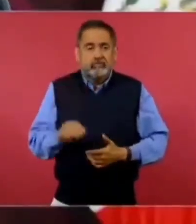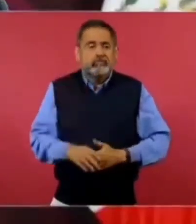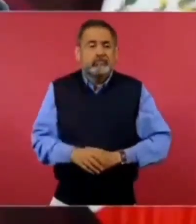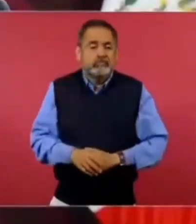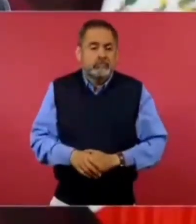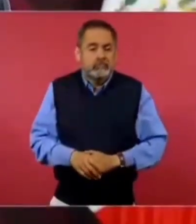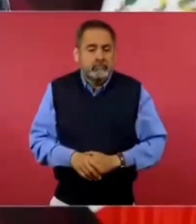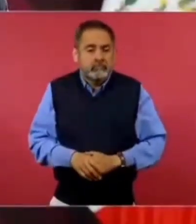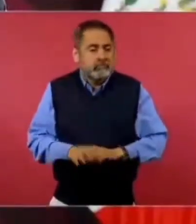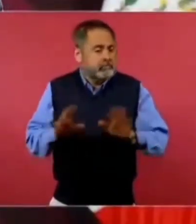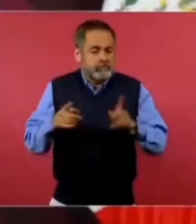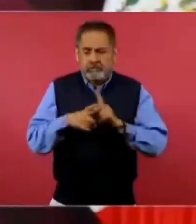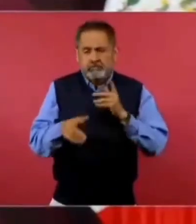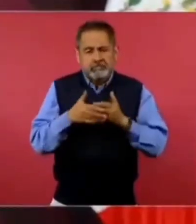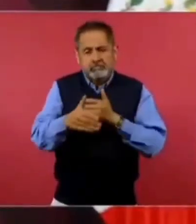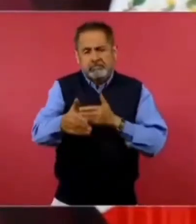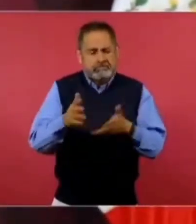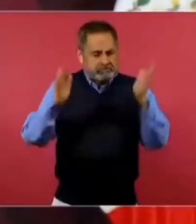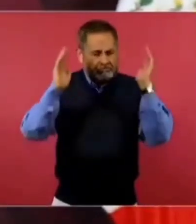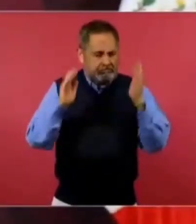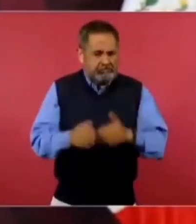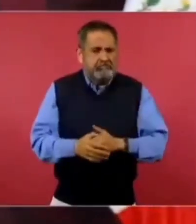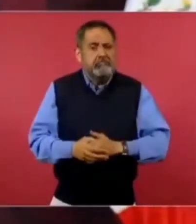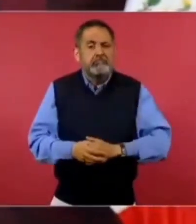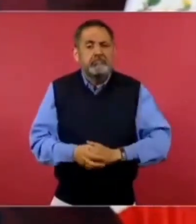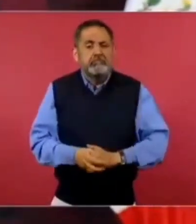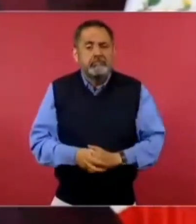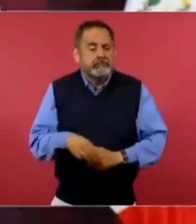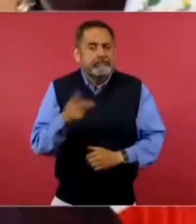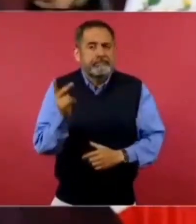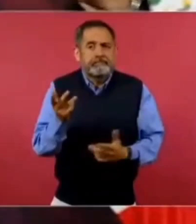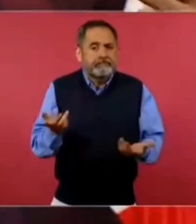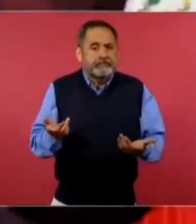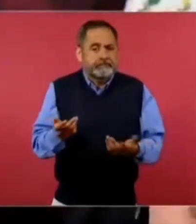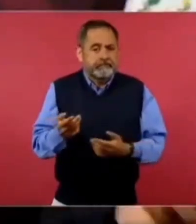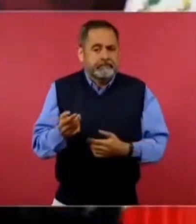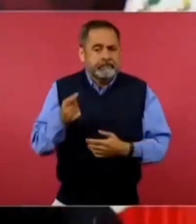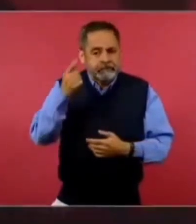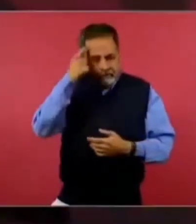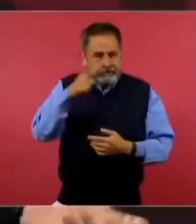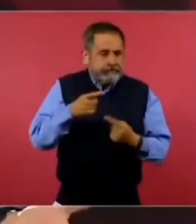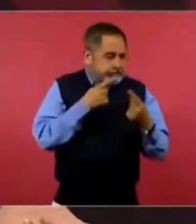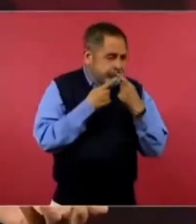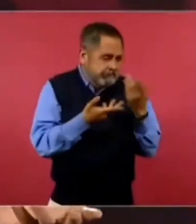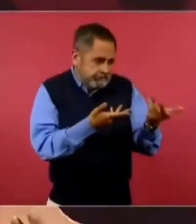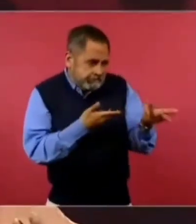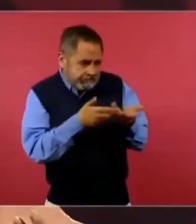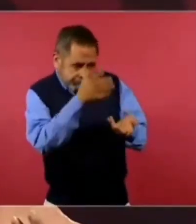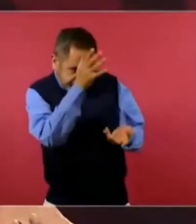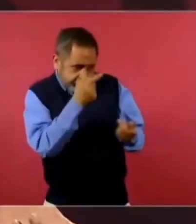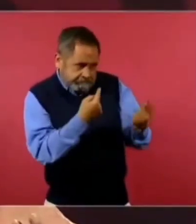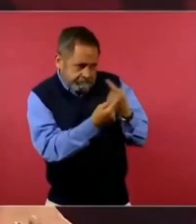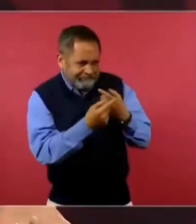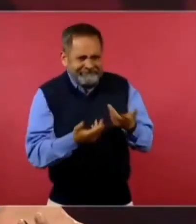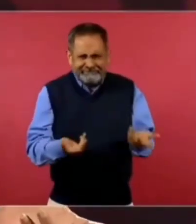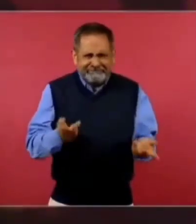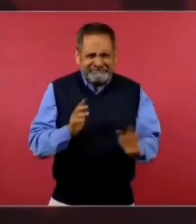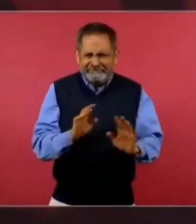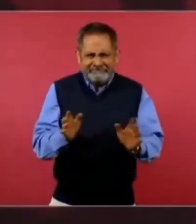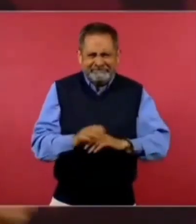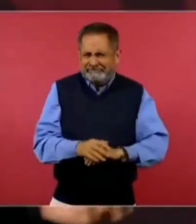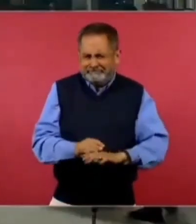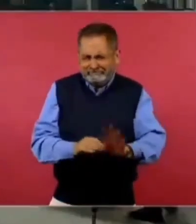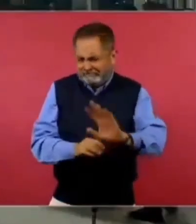ya se pone en práctica. Pero ¿para qué negociar sea, a